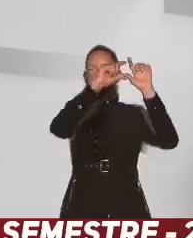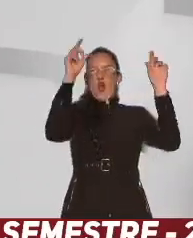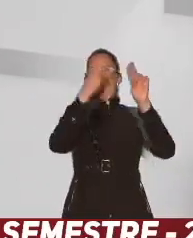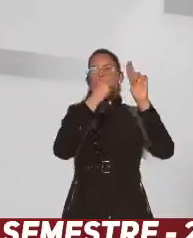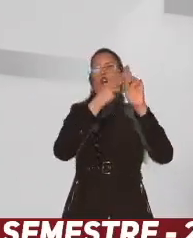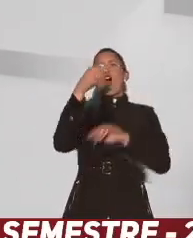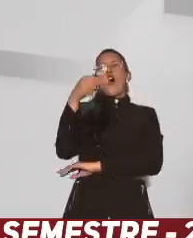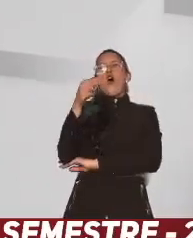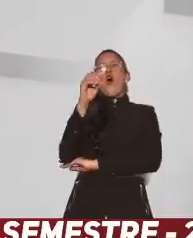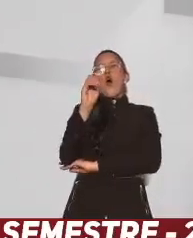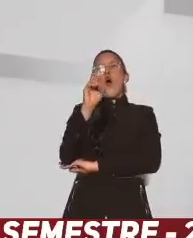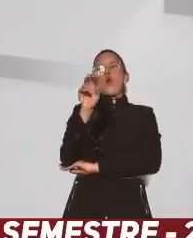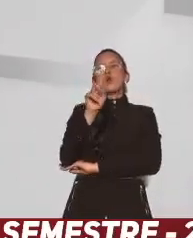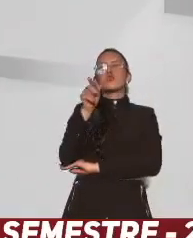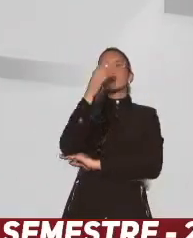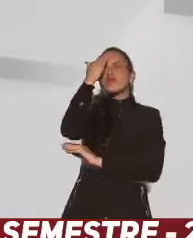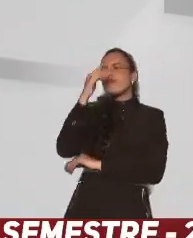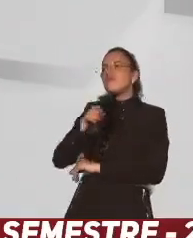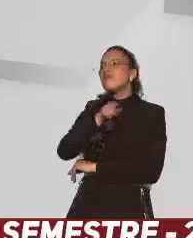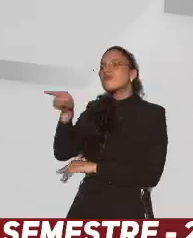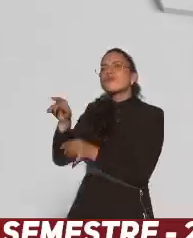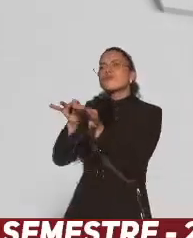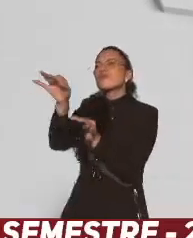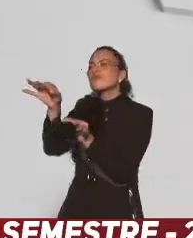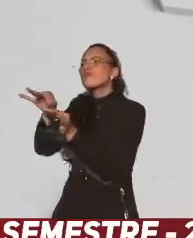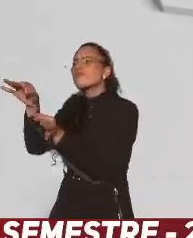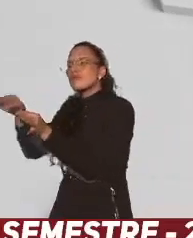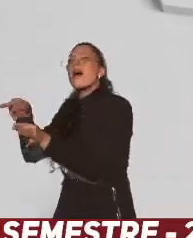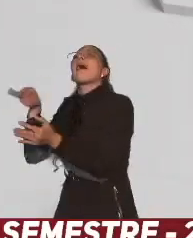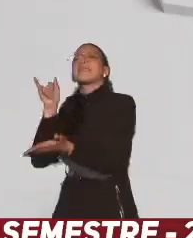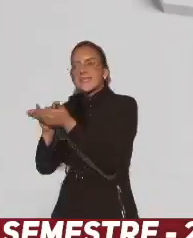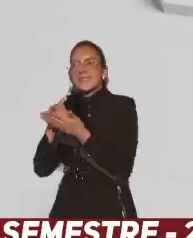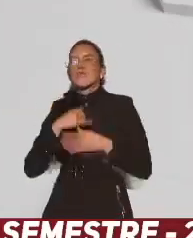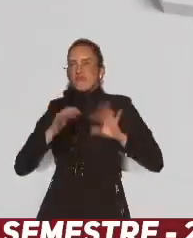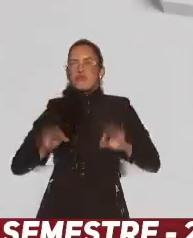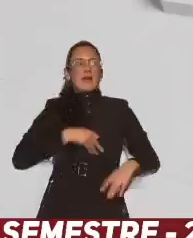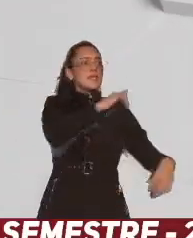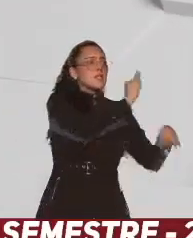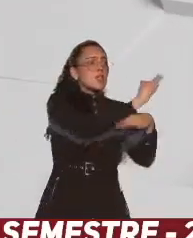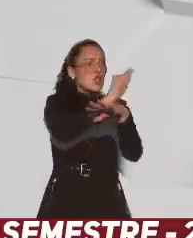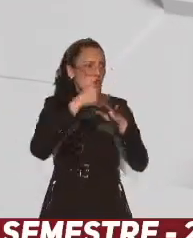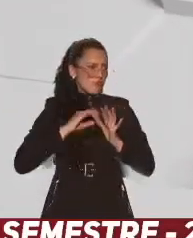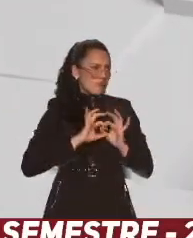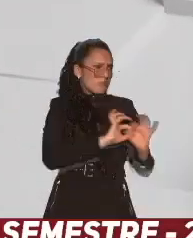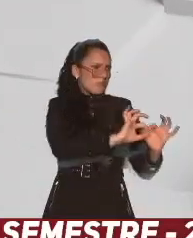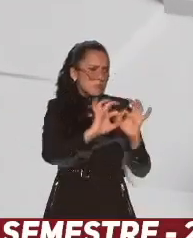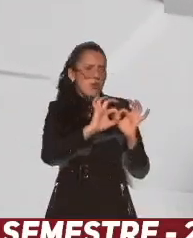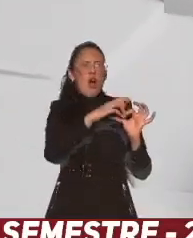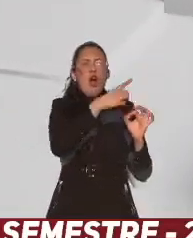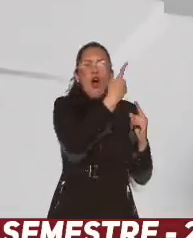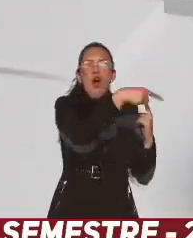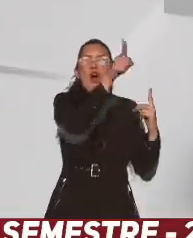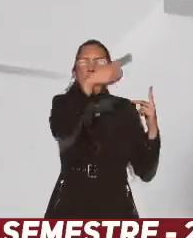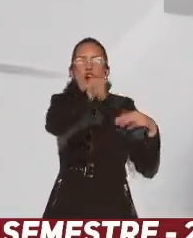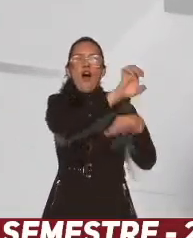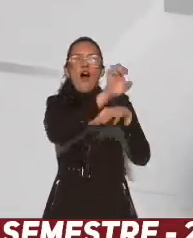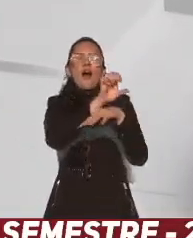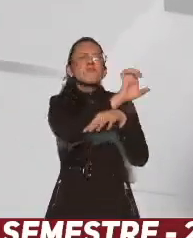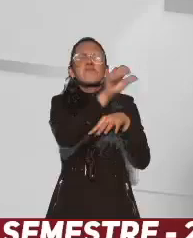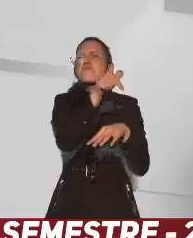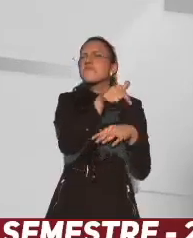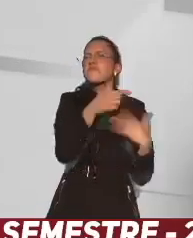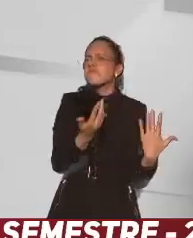se trabajó de forma articulada e interinstitucional con diferentes entidades de índole local, gubernamental y